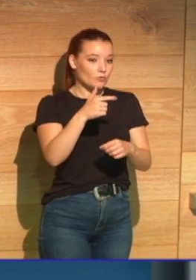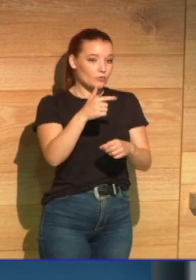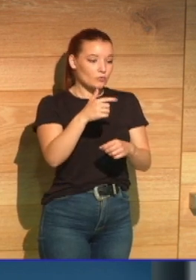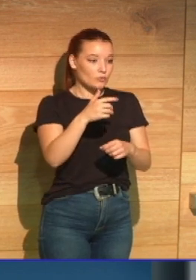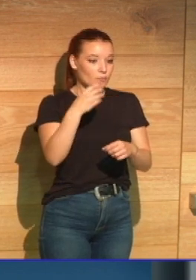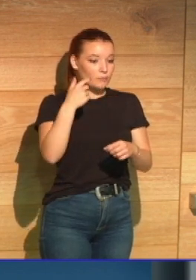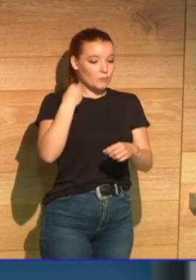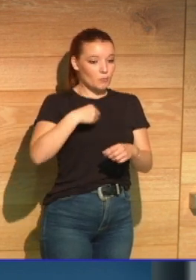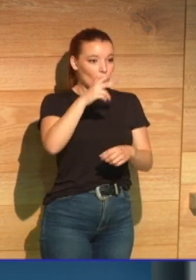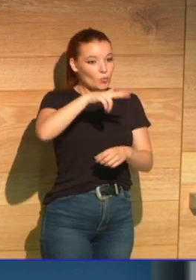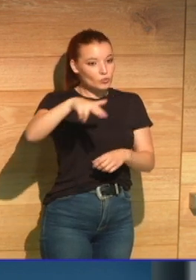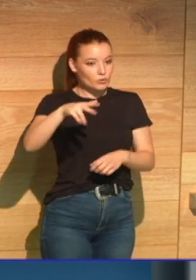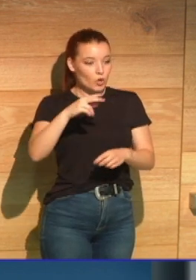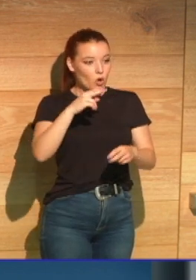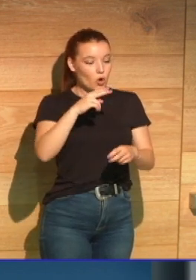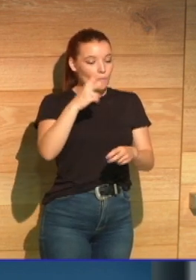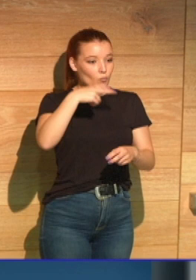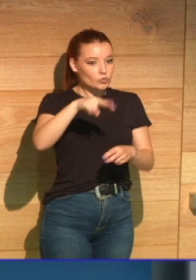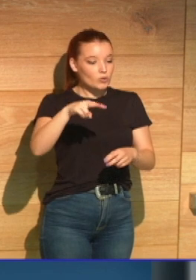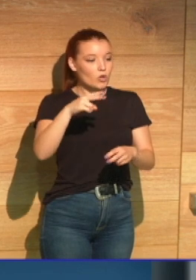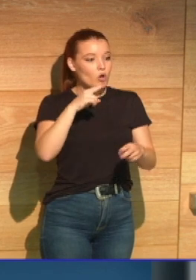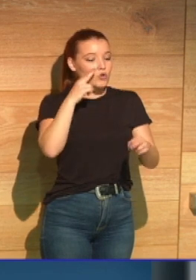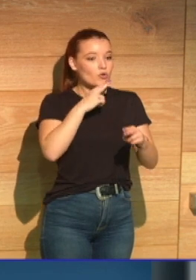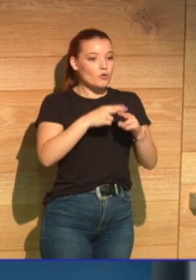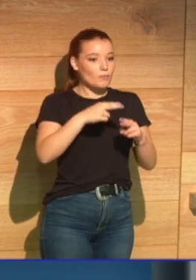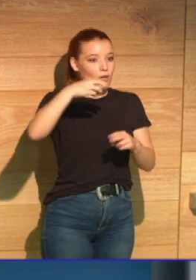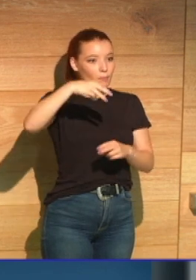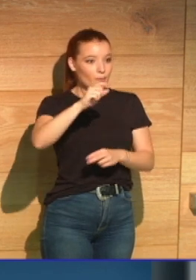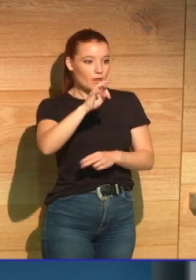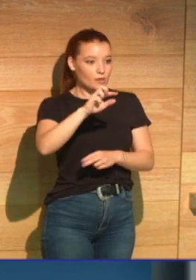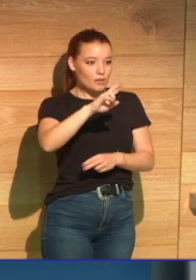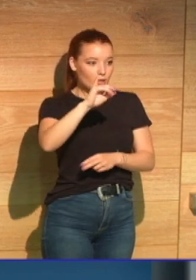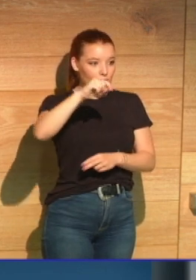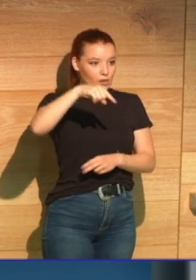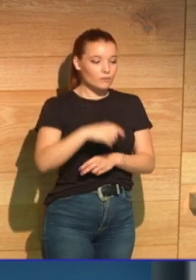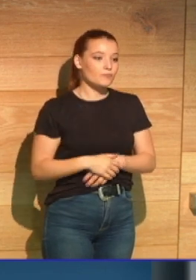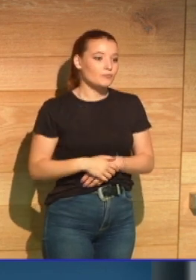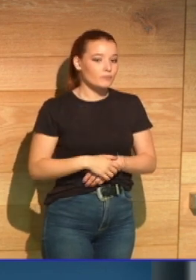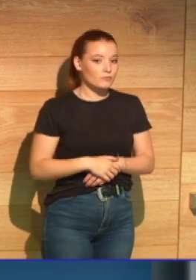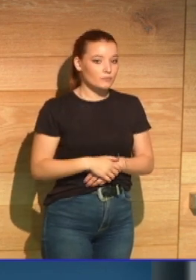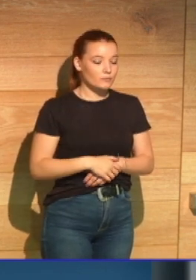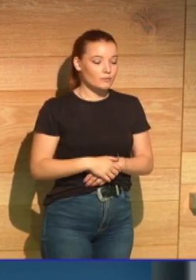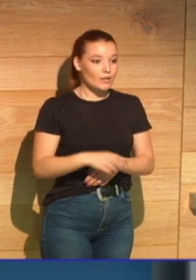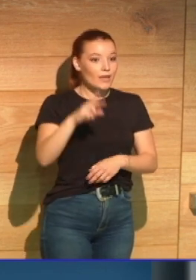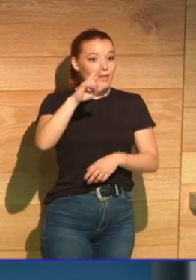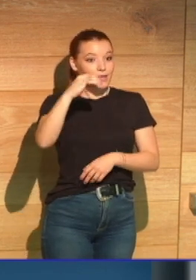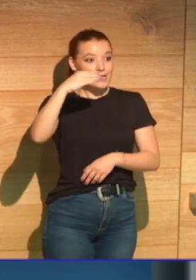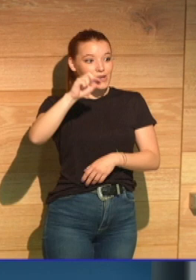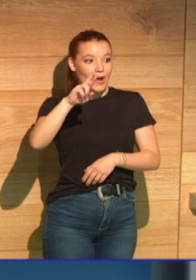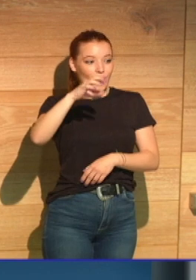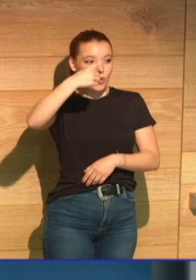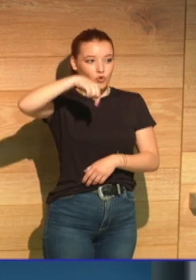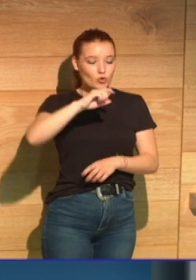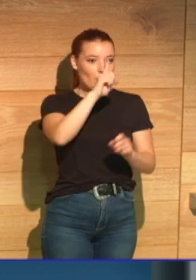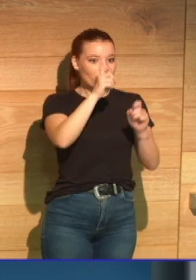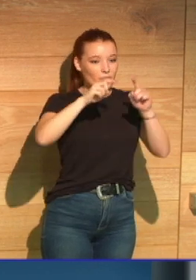denominado Materia, presenta nuestra exposición Videojuegos, los dos lados de la pantalla. Querido Ricardo, nos hacemos muchas